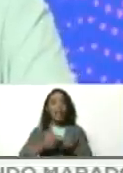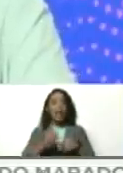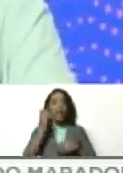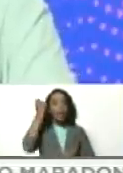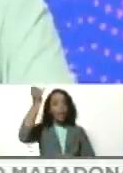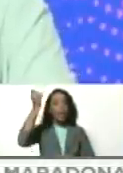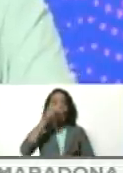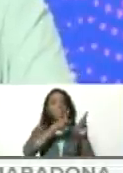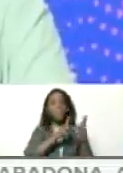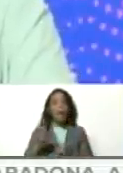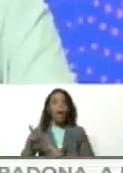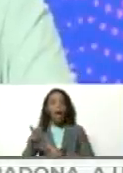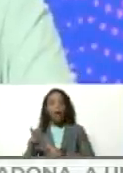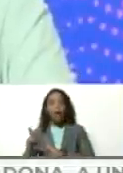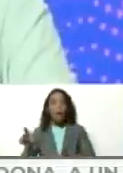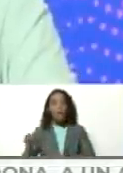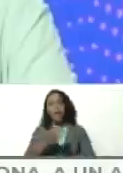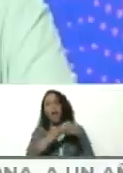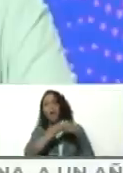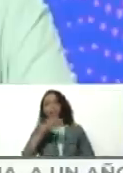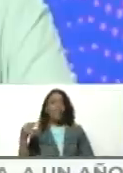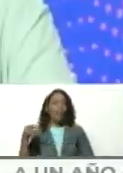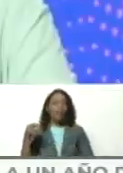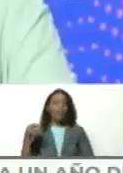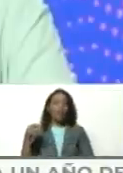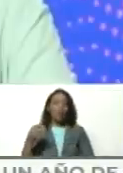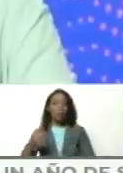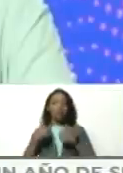sido extraordinario y maravilloso.